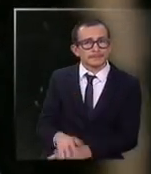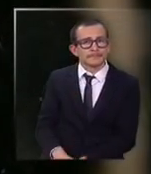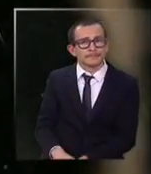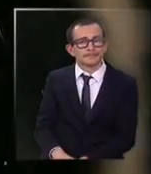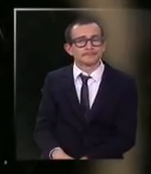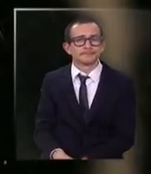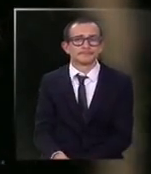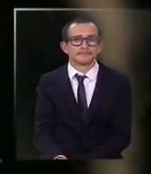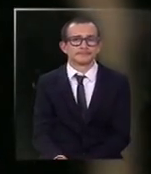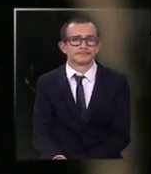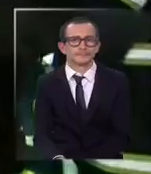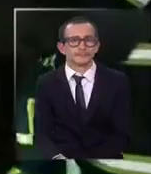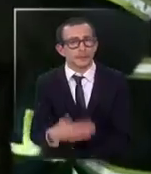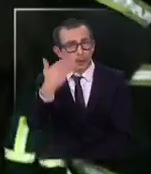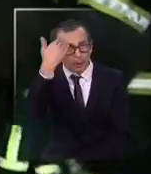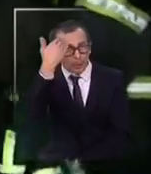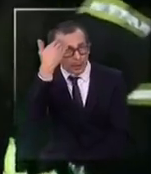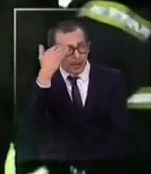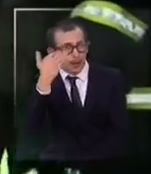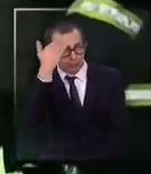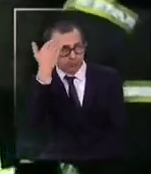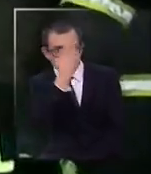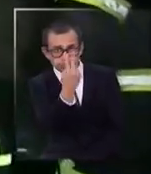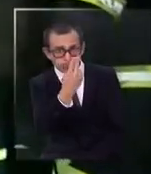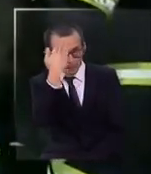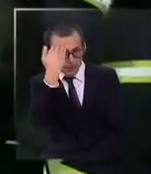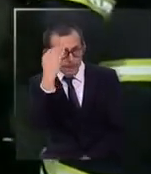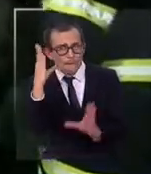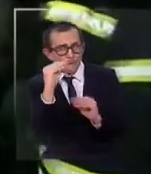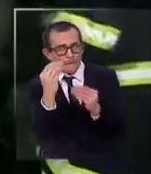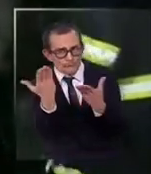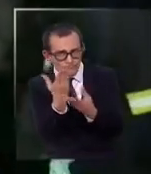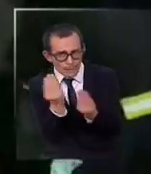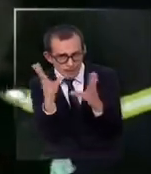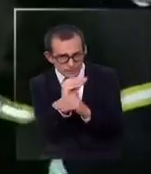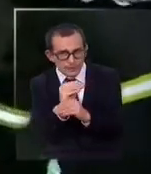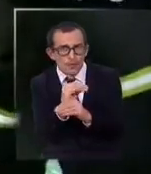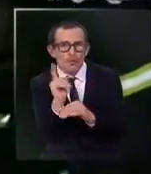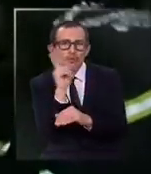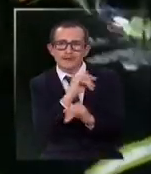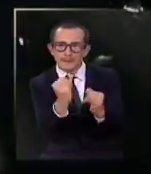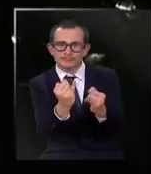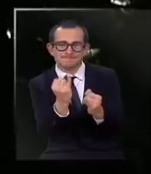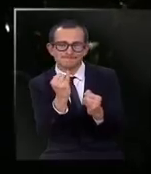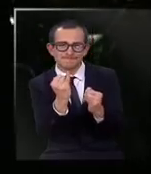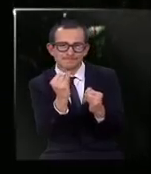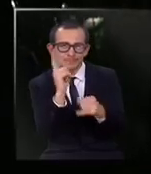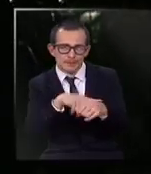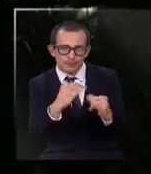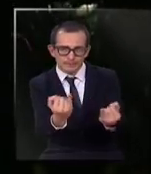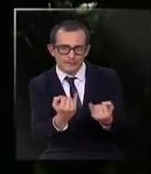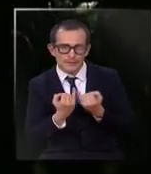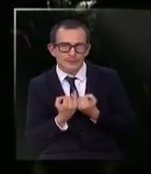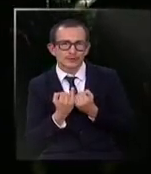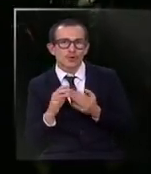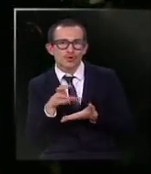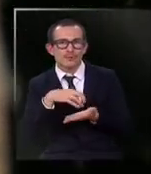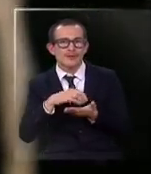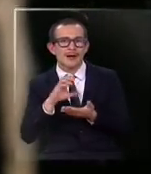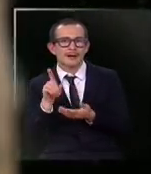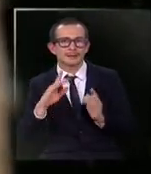TVN, es tu muerto. Hola Carolina, hola Iván, muy buenas noches. Así es, la información de último minuto acá en la comuna de San Clemente,